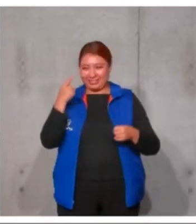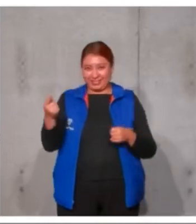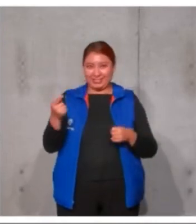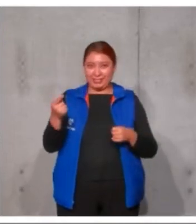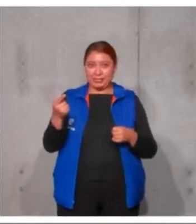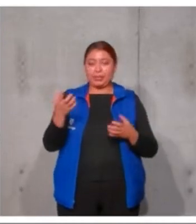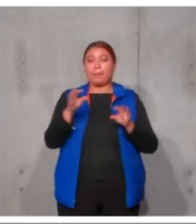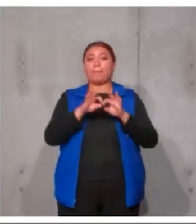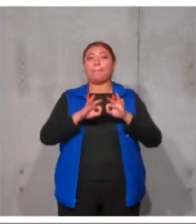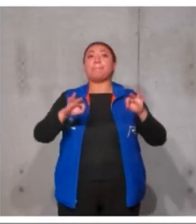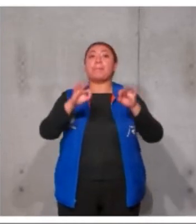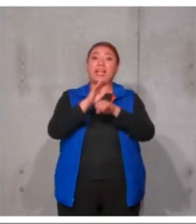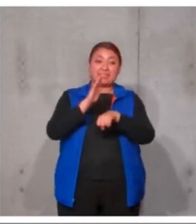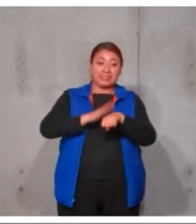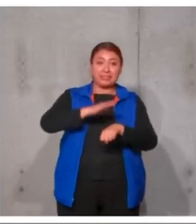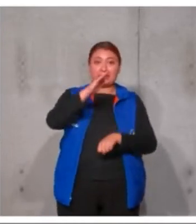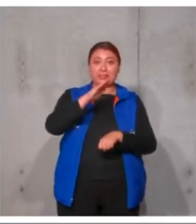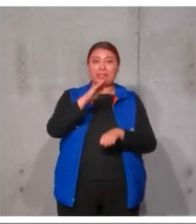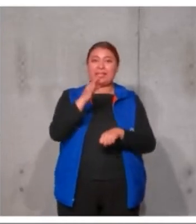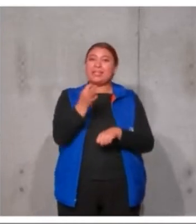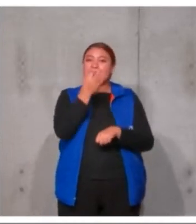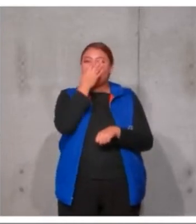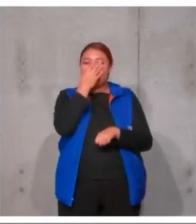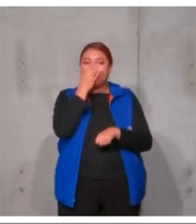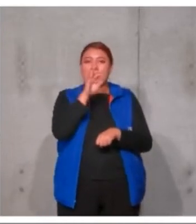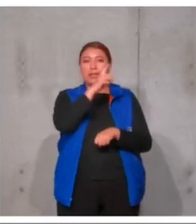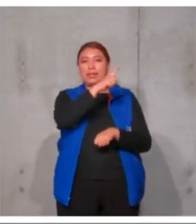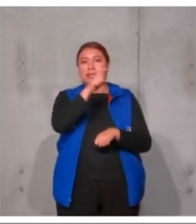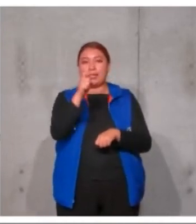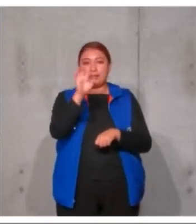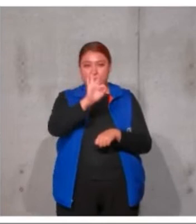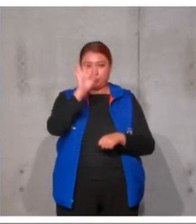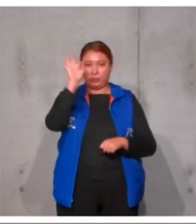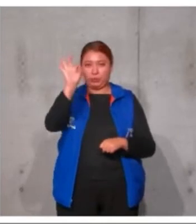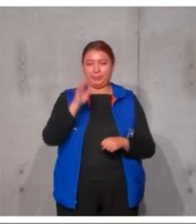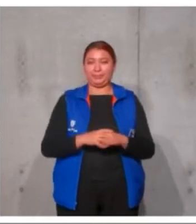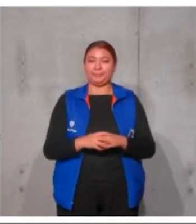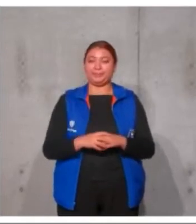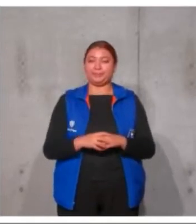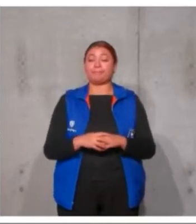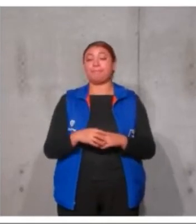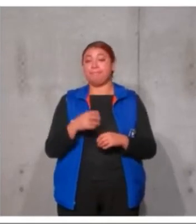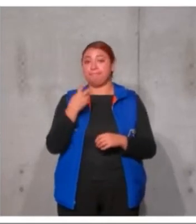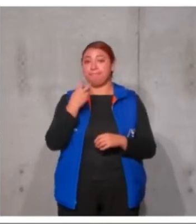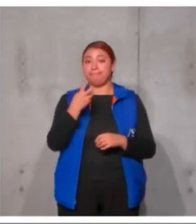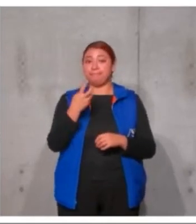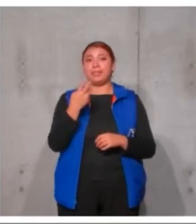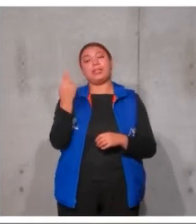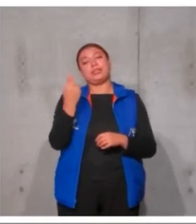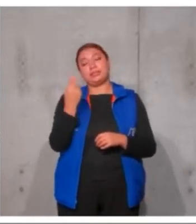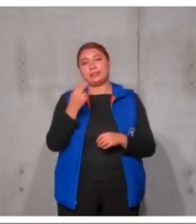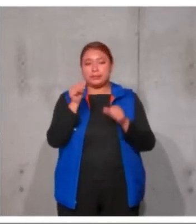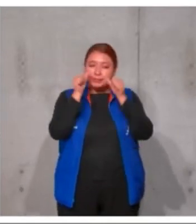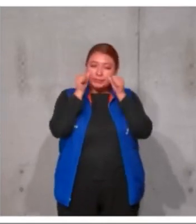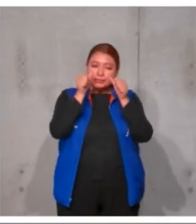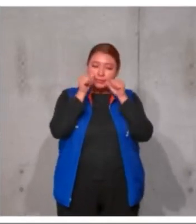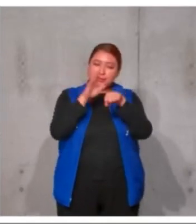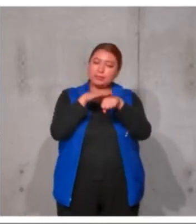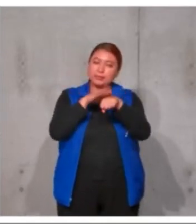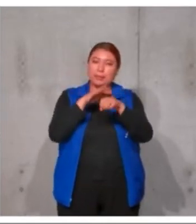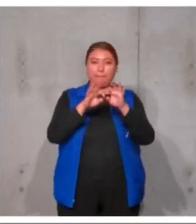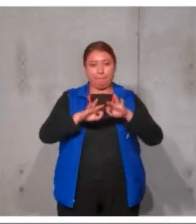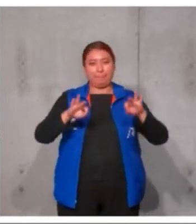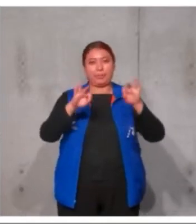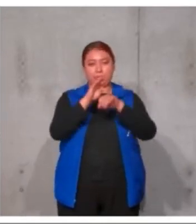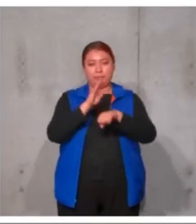más claro, más cercano al 100%, son los temas más prioritarios o estratégicos o más críticos